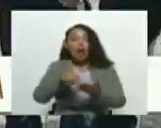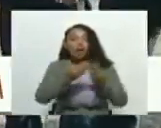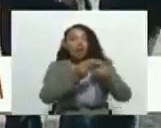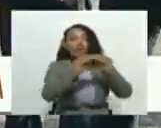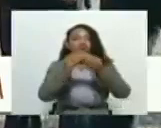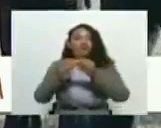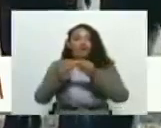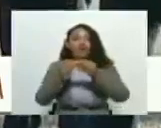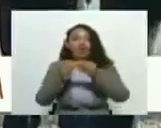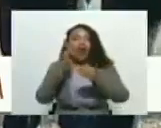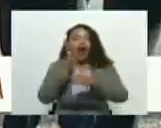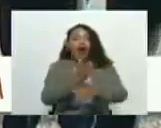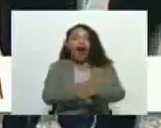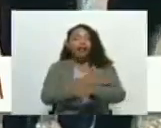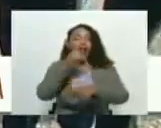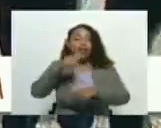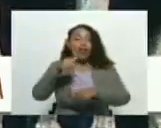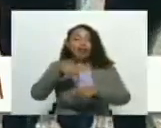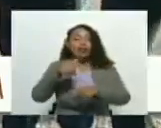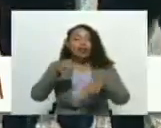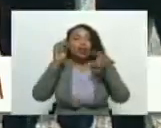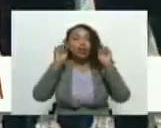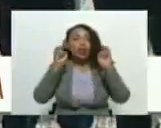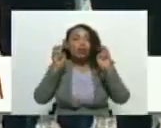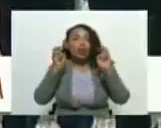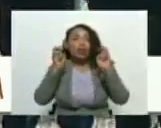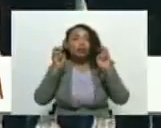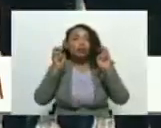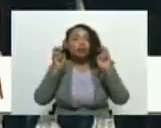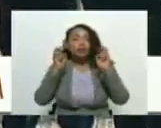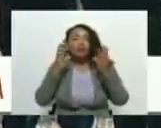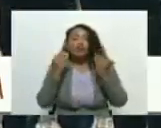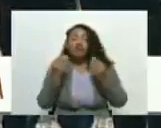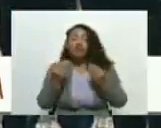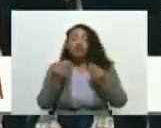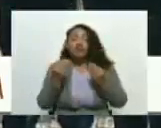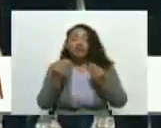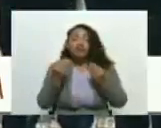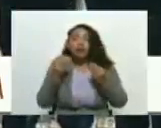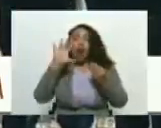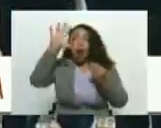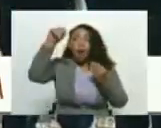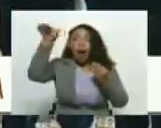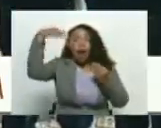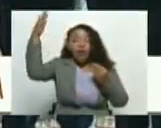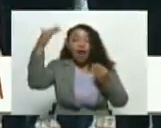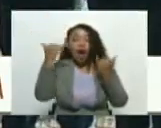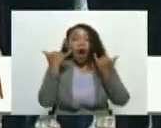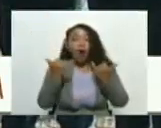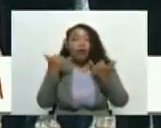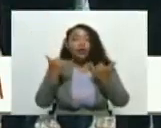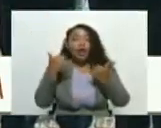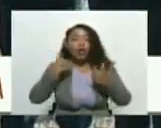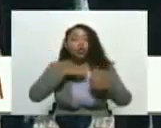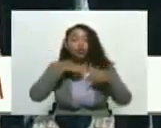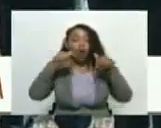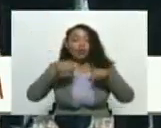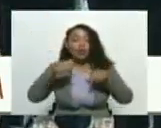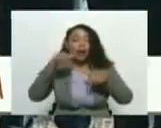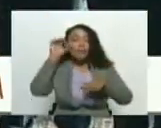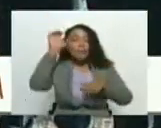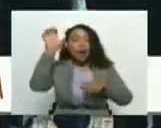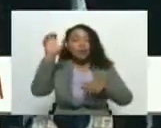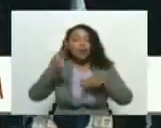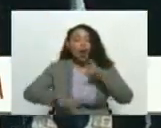placas. Antes estas placas eran importadas, ahorita las vamos a fabricar en el país. Ese es el nuevo camino